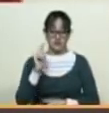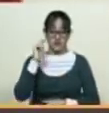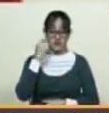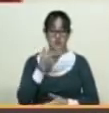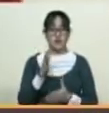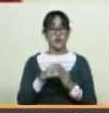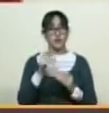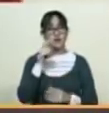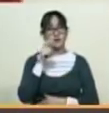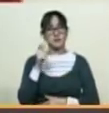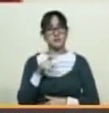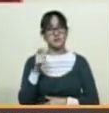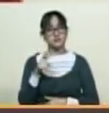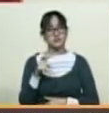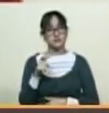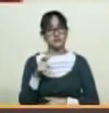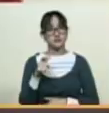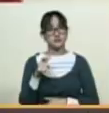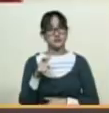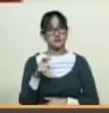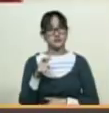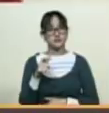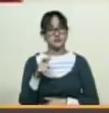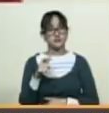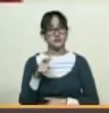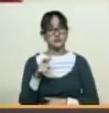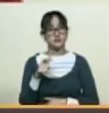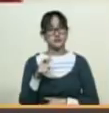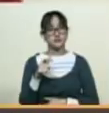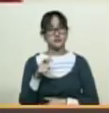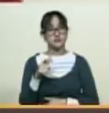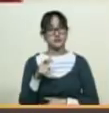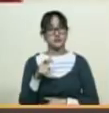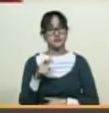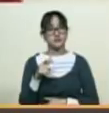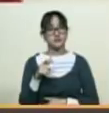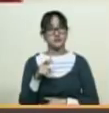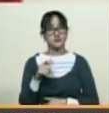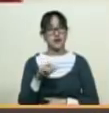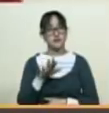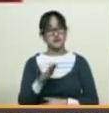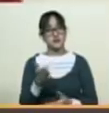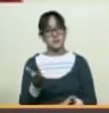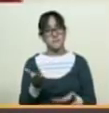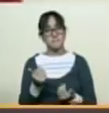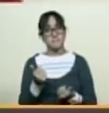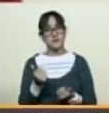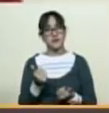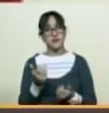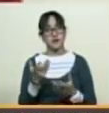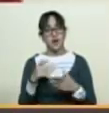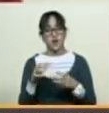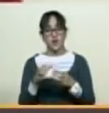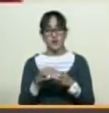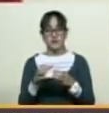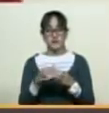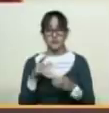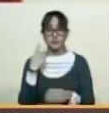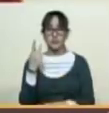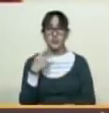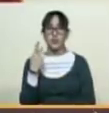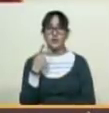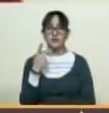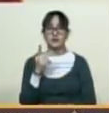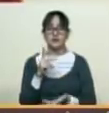la ciudadanía, hacer hincapié y énfasis en esto, porque así nos lo han pedido las organizaciones